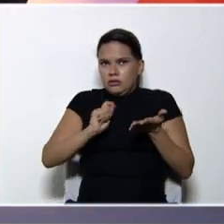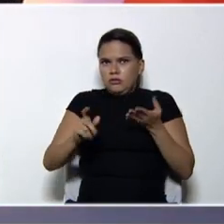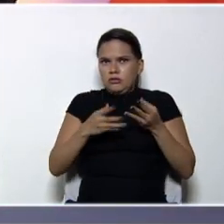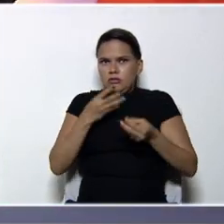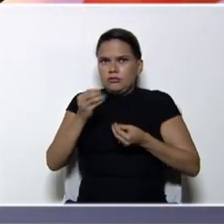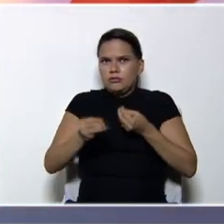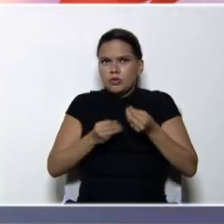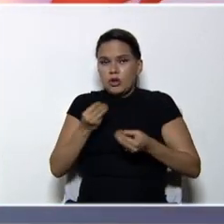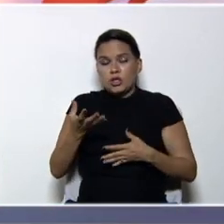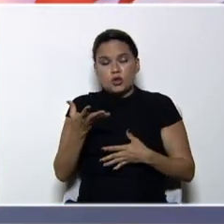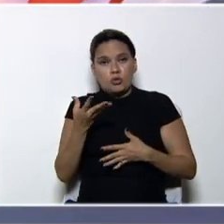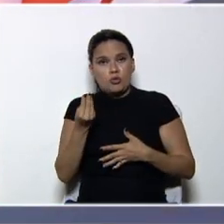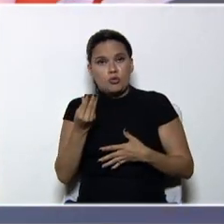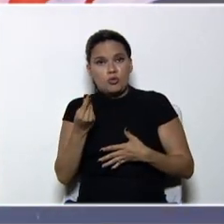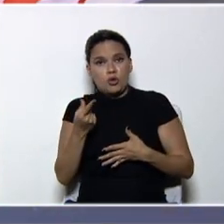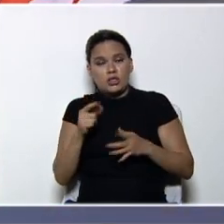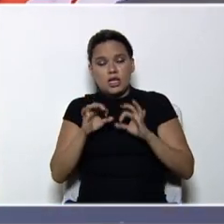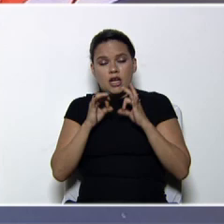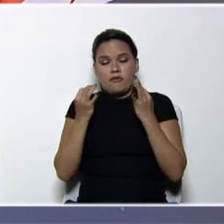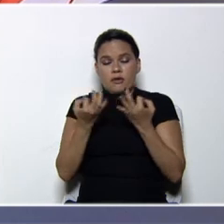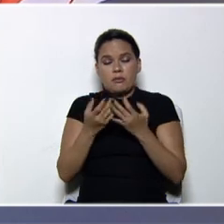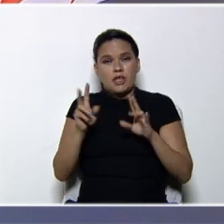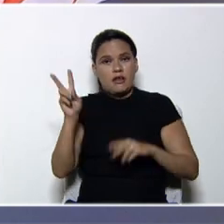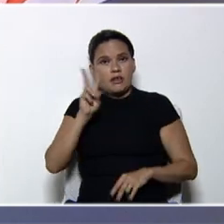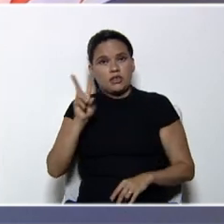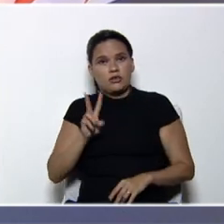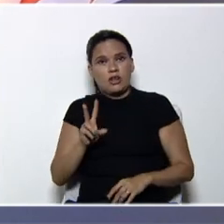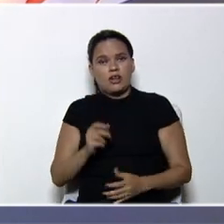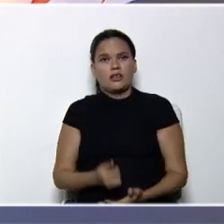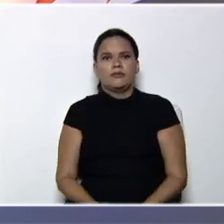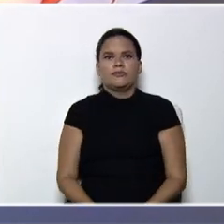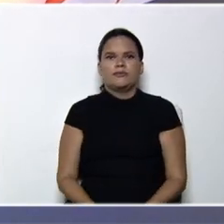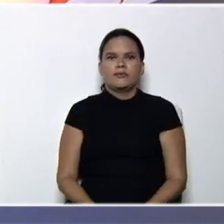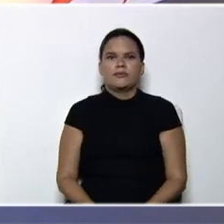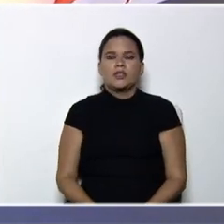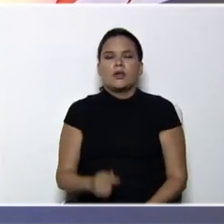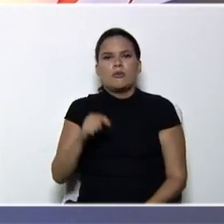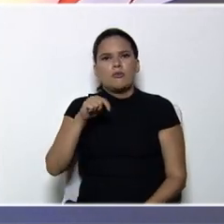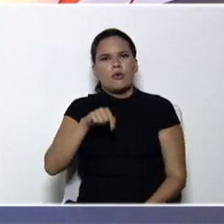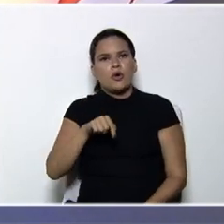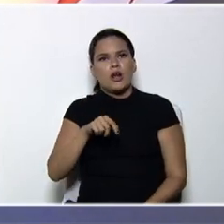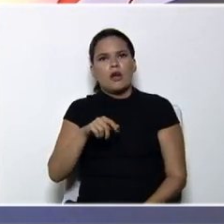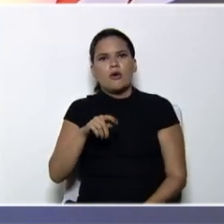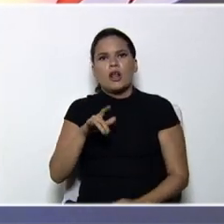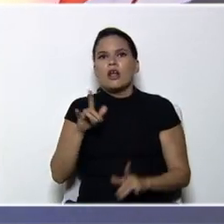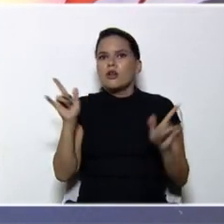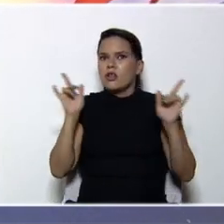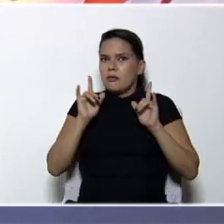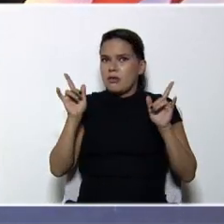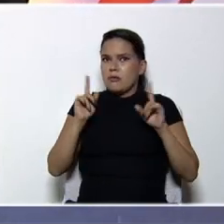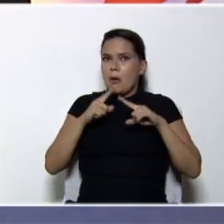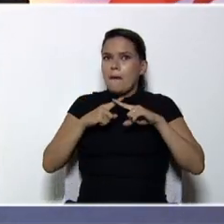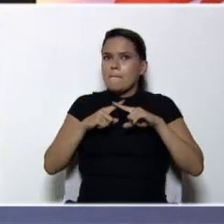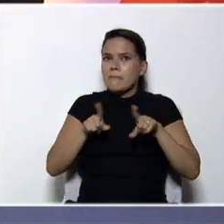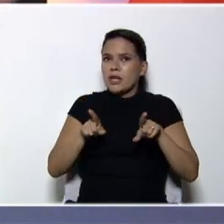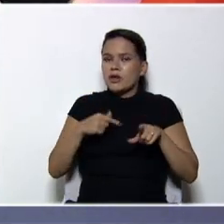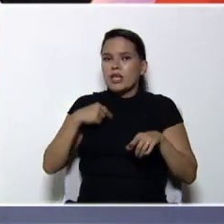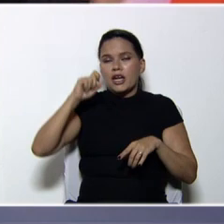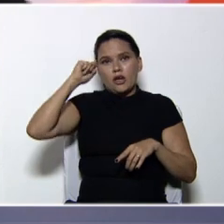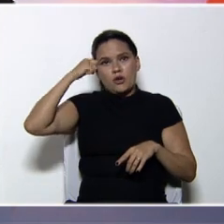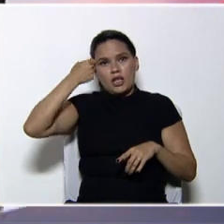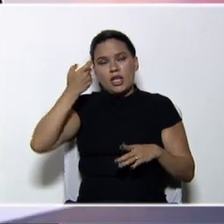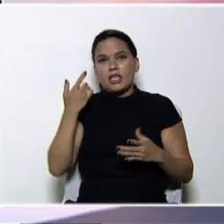ha hecho la gran parte de la familia venezolana. Por ahora nos despedimos, pero nos queda recordarte que